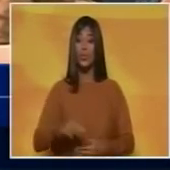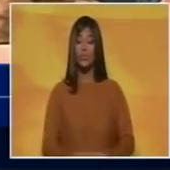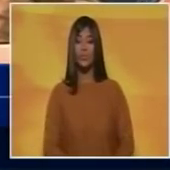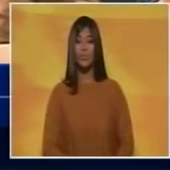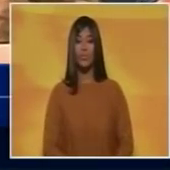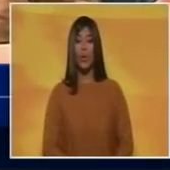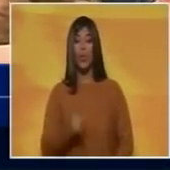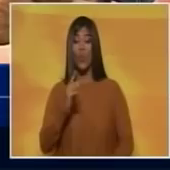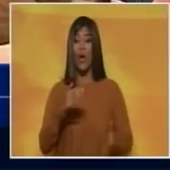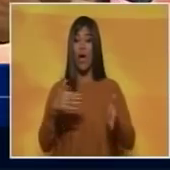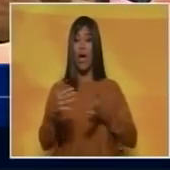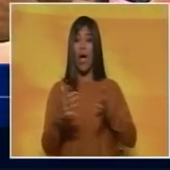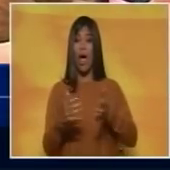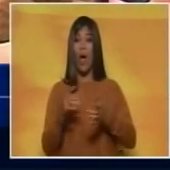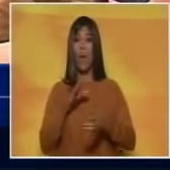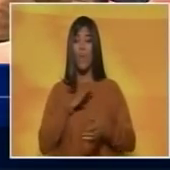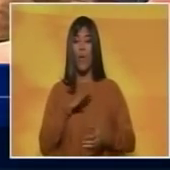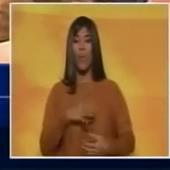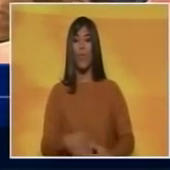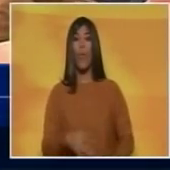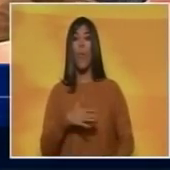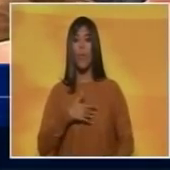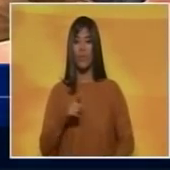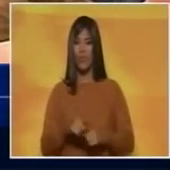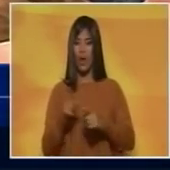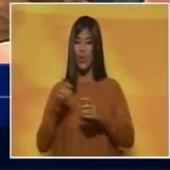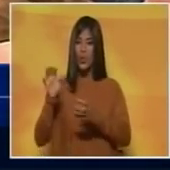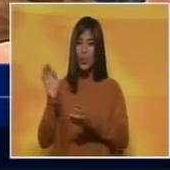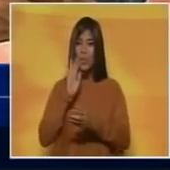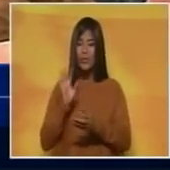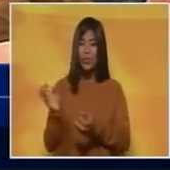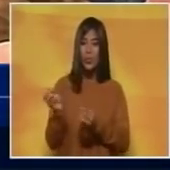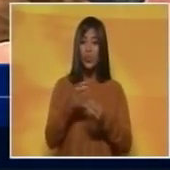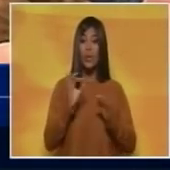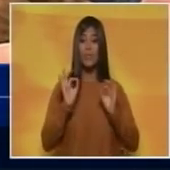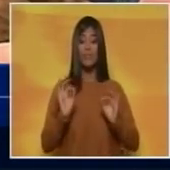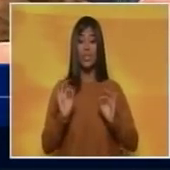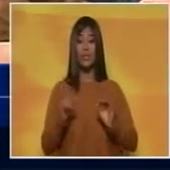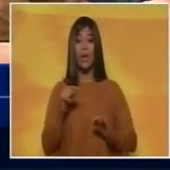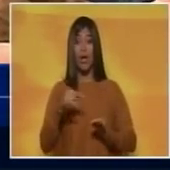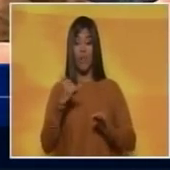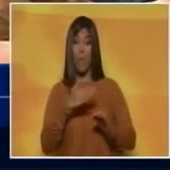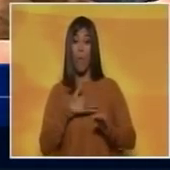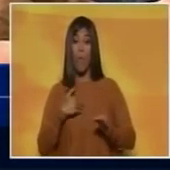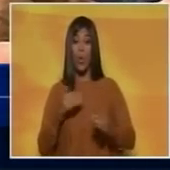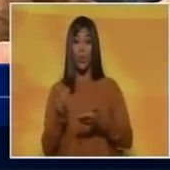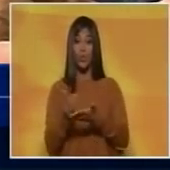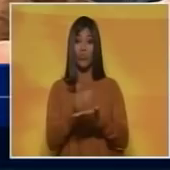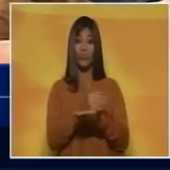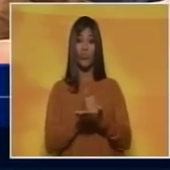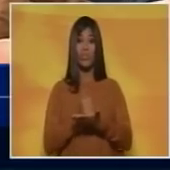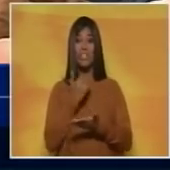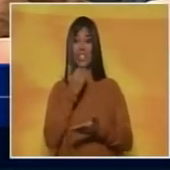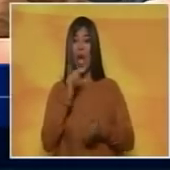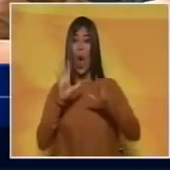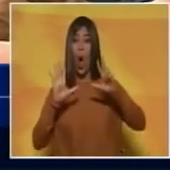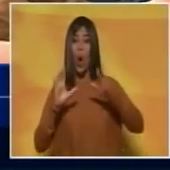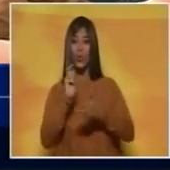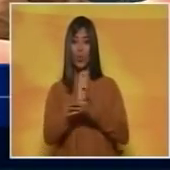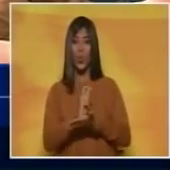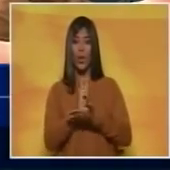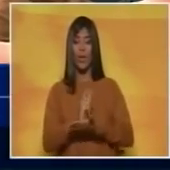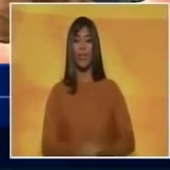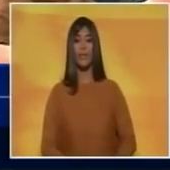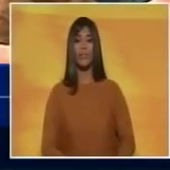sólidos y una caja Rolón Roloff que sirve para los operativos especiales. Esta tiene la capacidad de recolección de cerca de 8